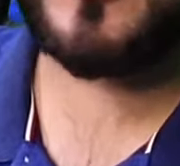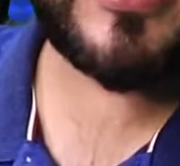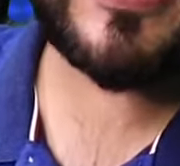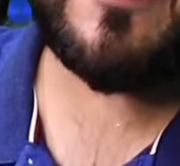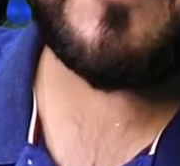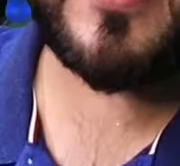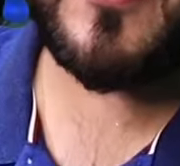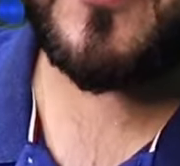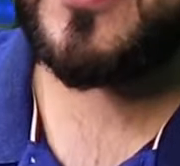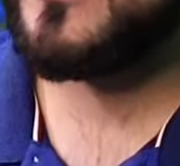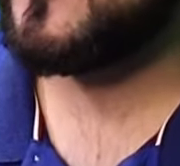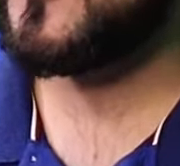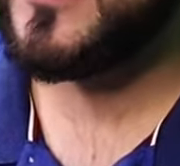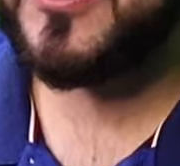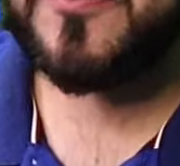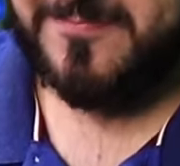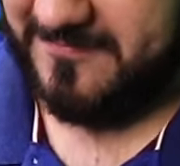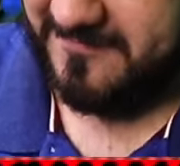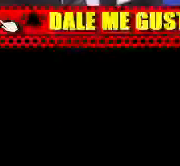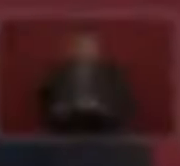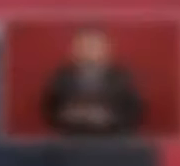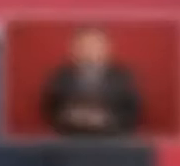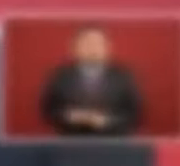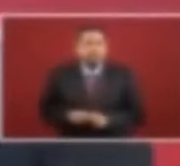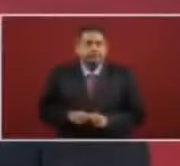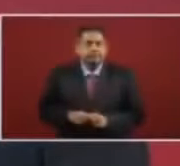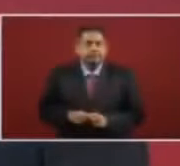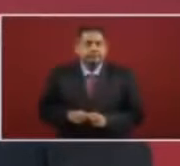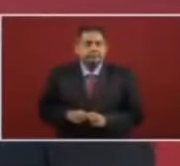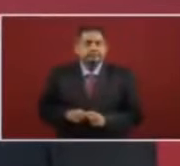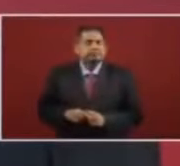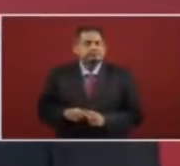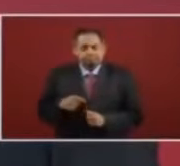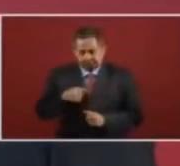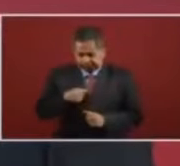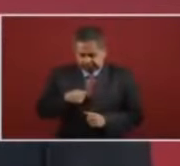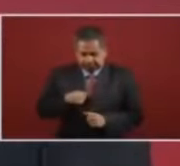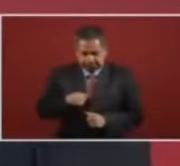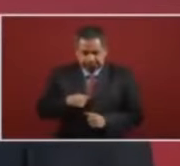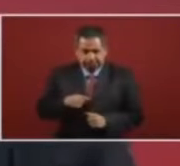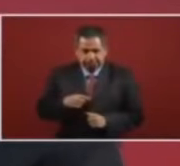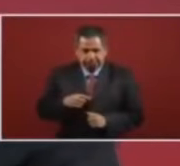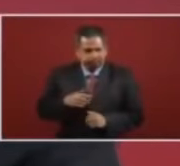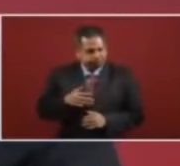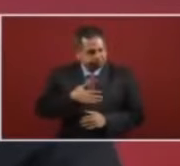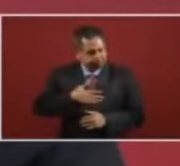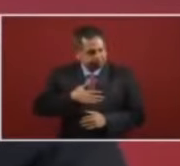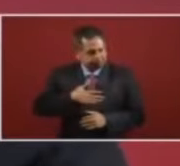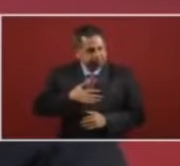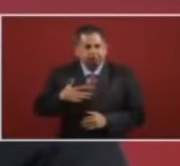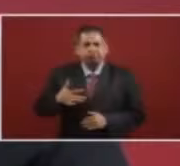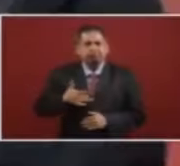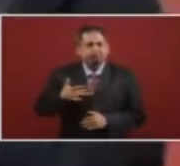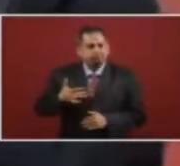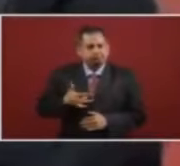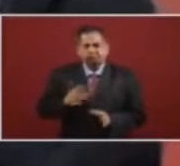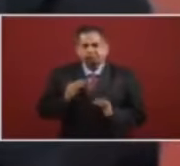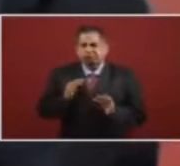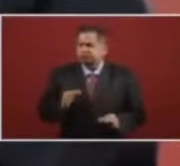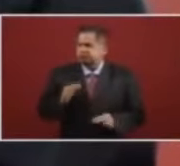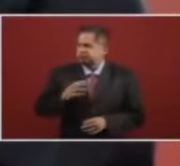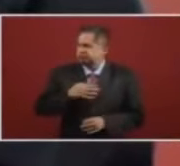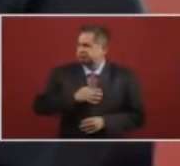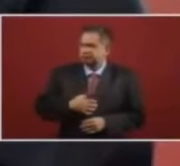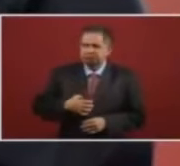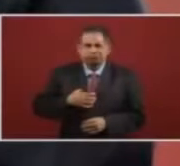regresamos con este vídeo información tengo la dicha enorme de